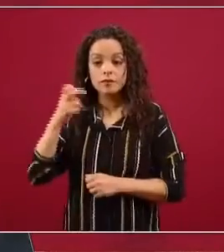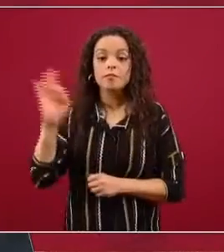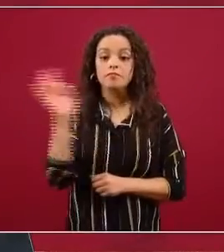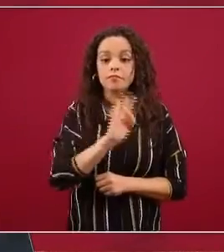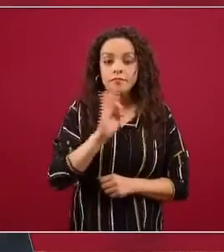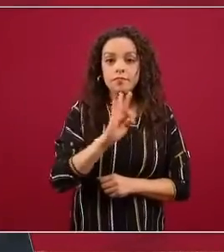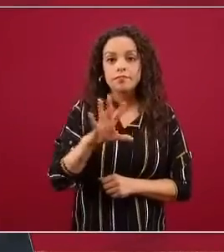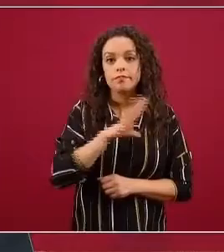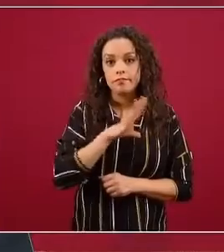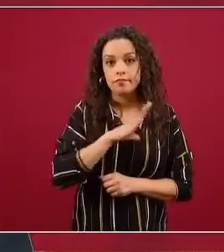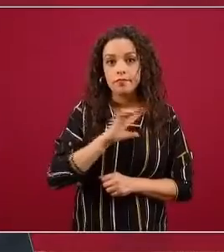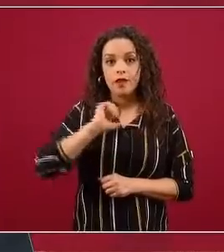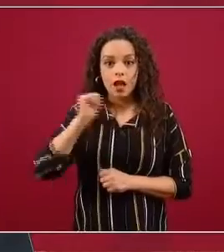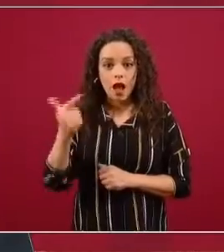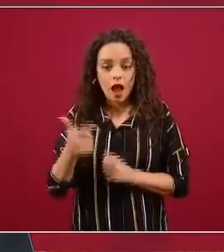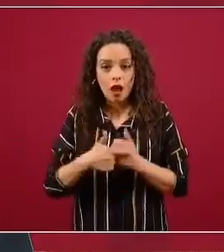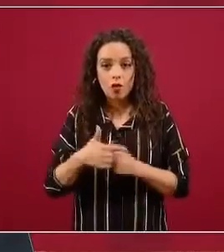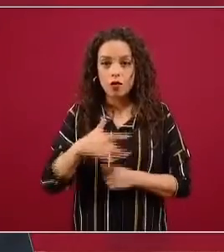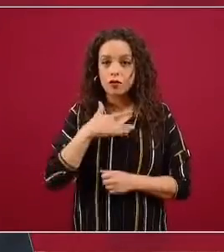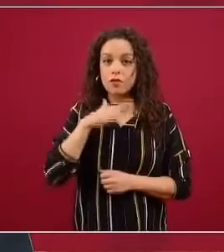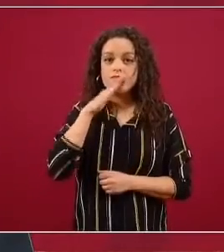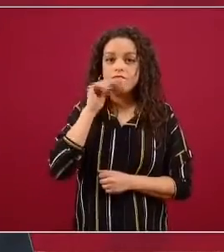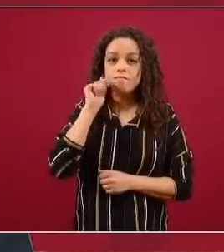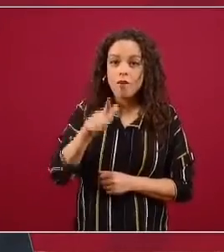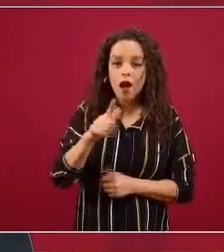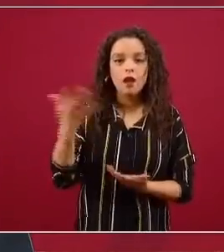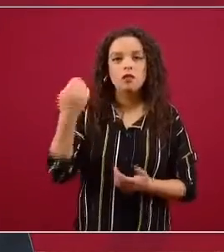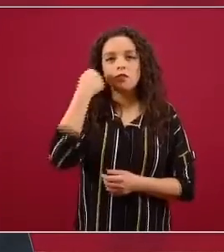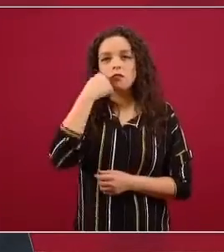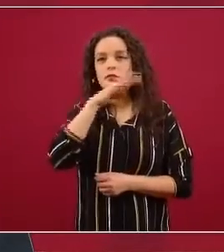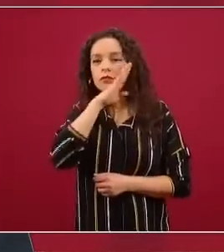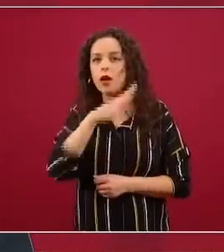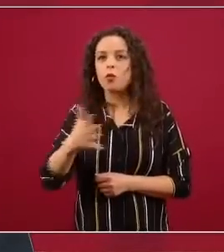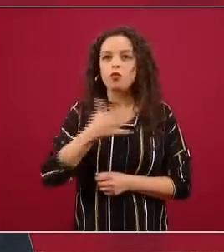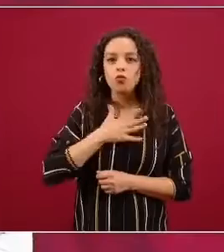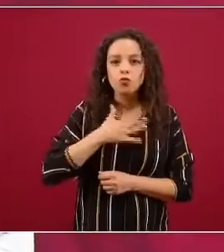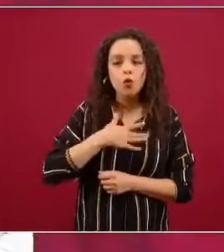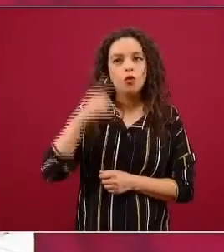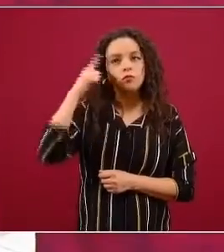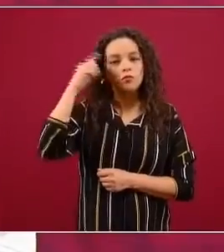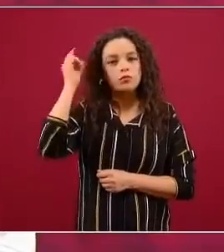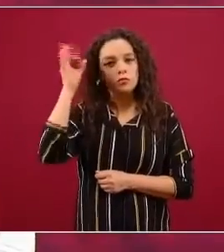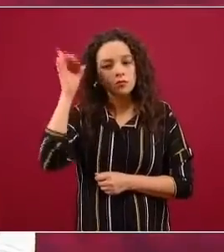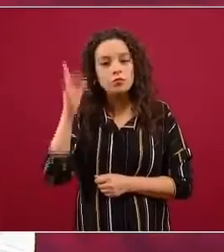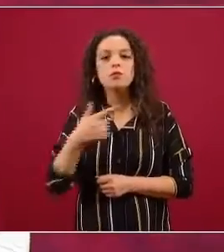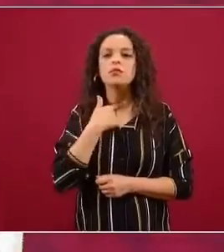es que presenta los síntomas de COVID: fiebre, tos, dolor de garganta, dolor de cabeza.